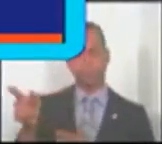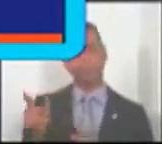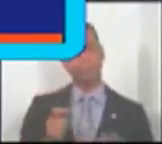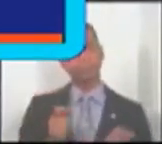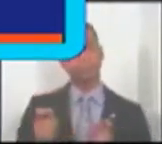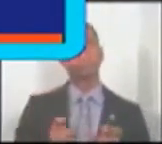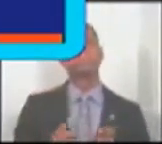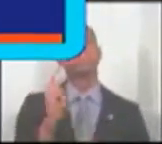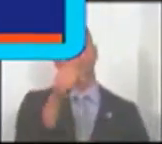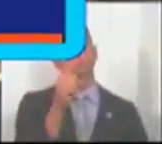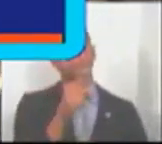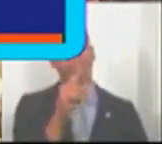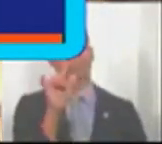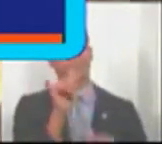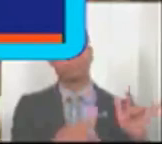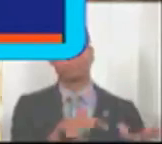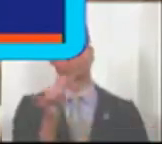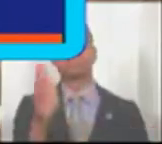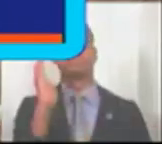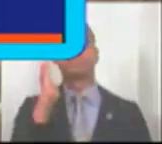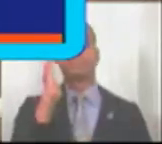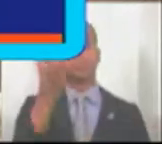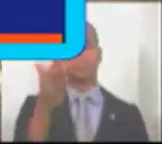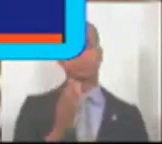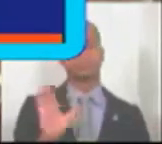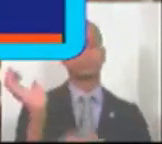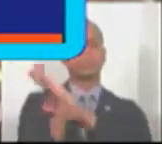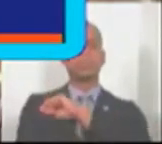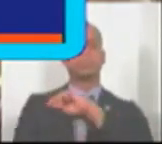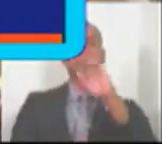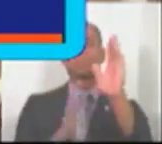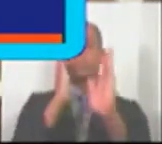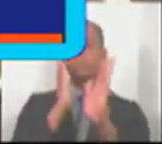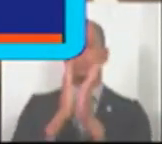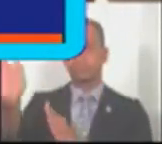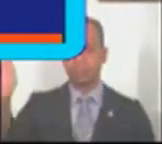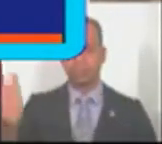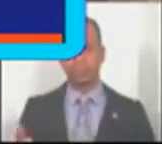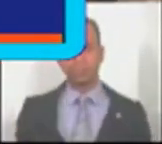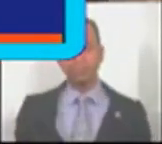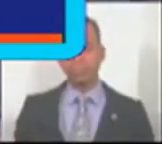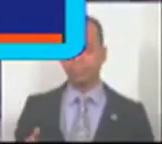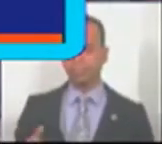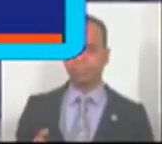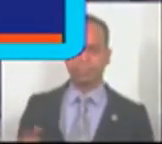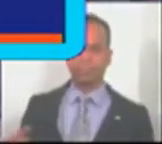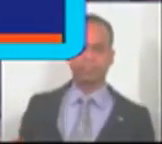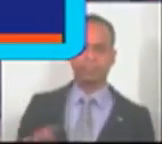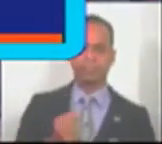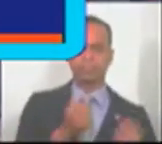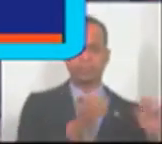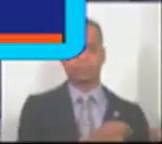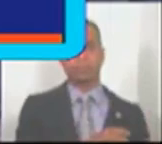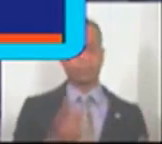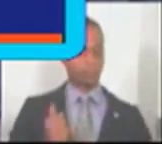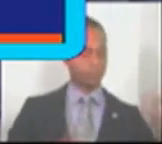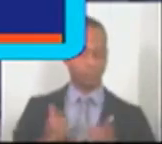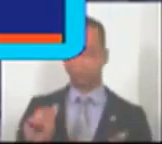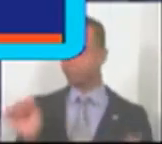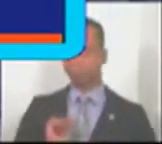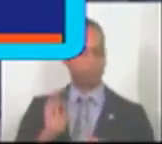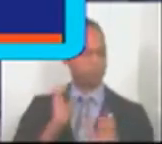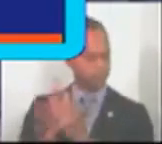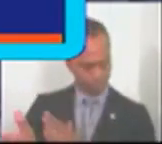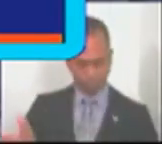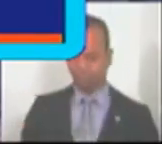que desde el aeropuerto nos íbamos para el campo sin dejar las maletas en la casa ni ducharte. Ya, de una